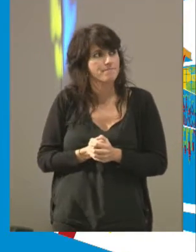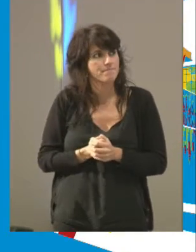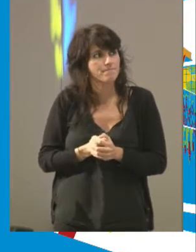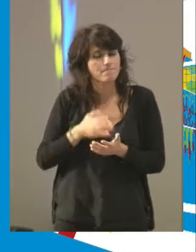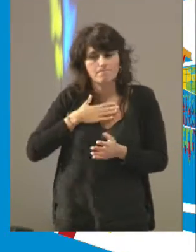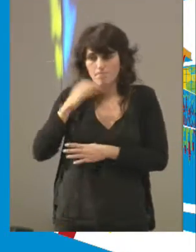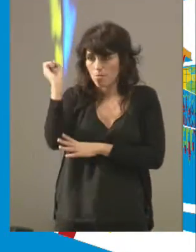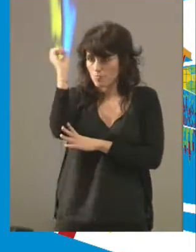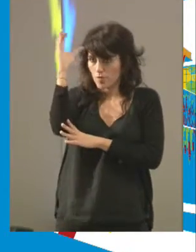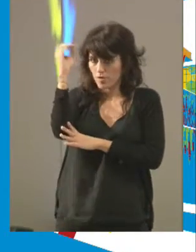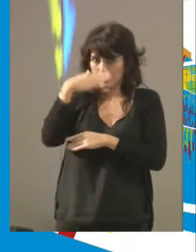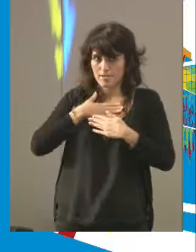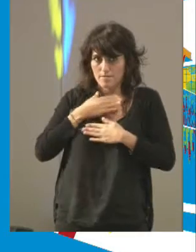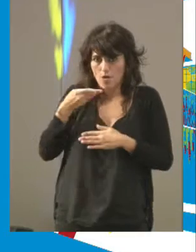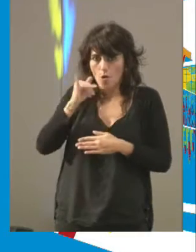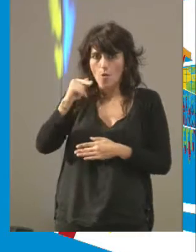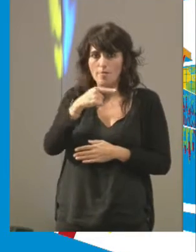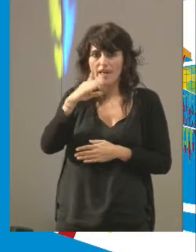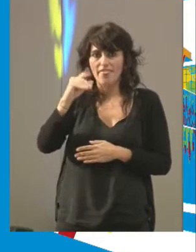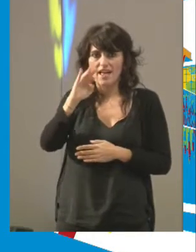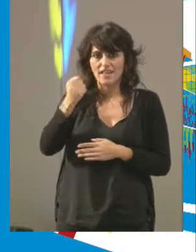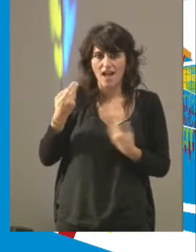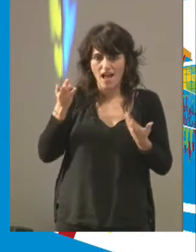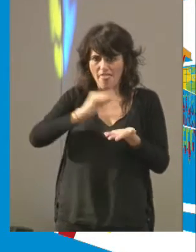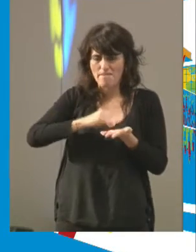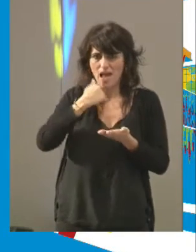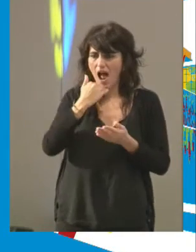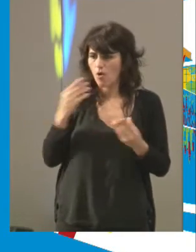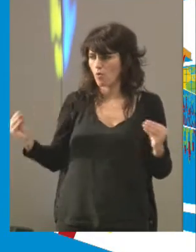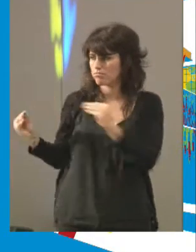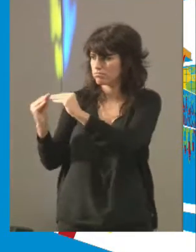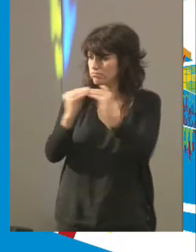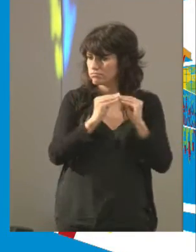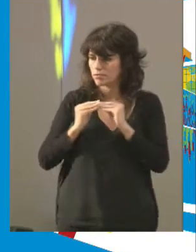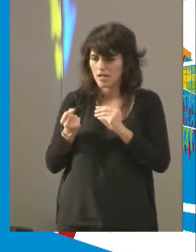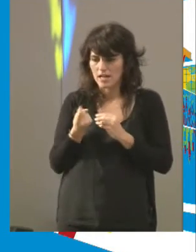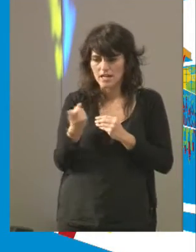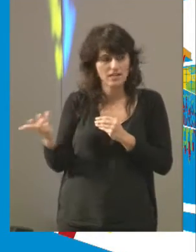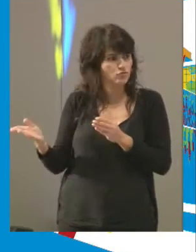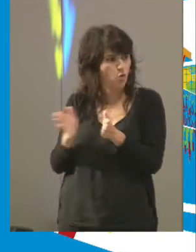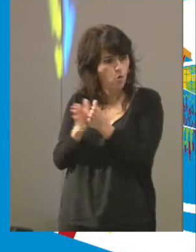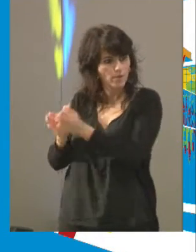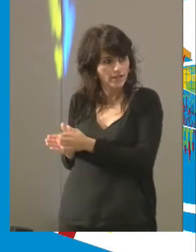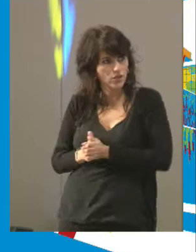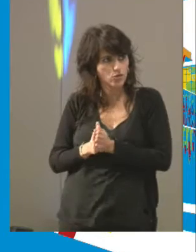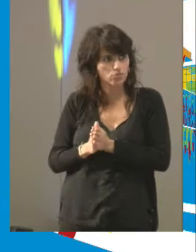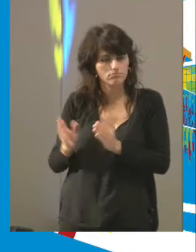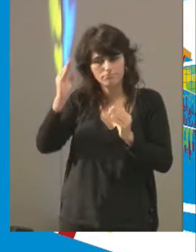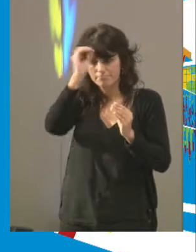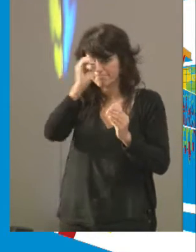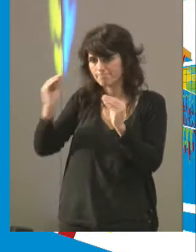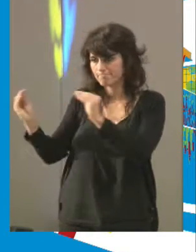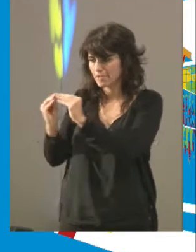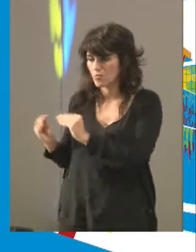en mi ponencia y a mí en Big Data, y además es un factor común que ha salido con el resto de compañeros de la mesa, ¿no? Podemos hablar